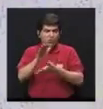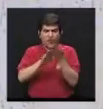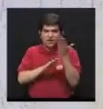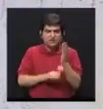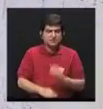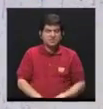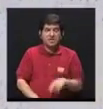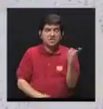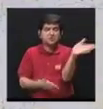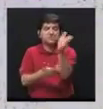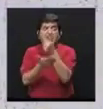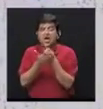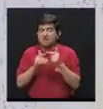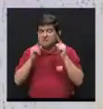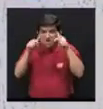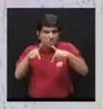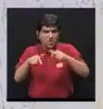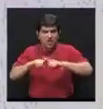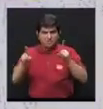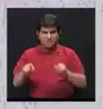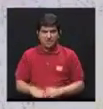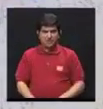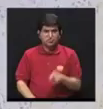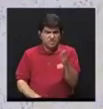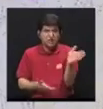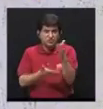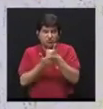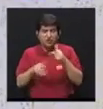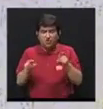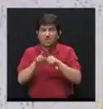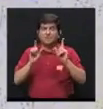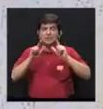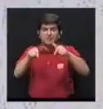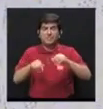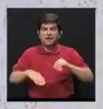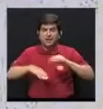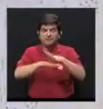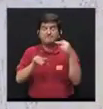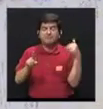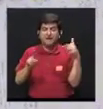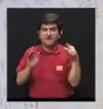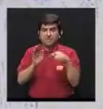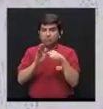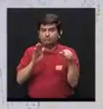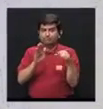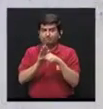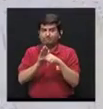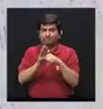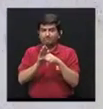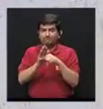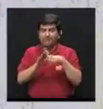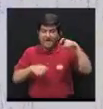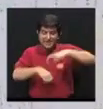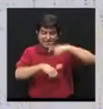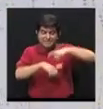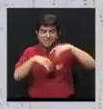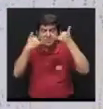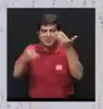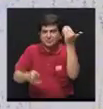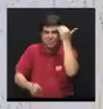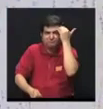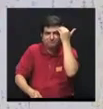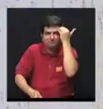residuos, digamos, pero incluso si recogieran los residuos tendría un efecto muy negativo, porque en este momento ya sabemos